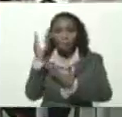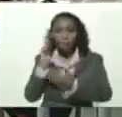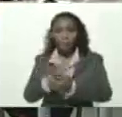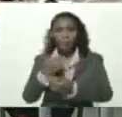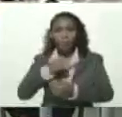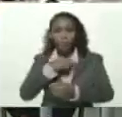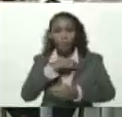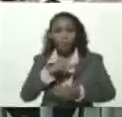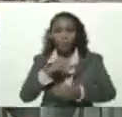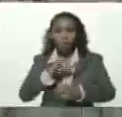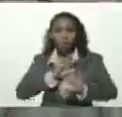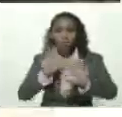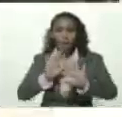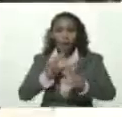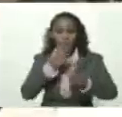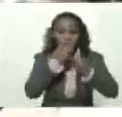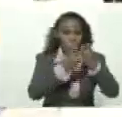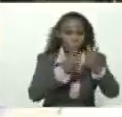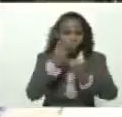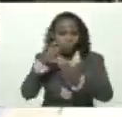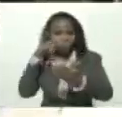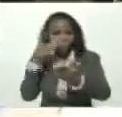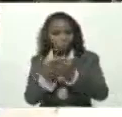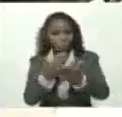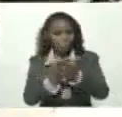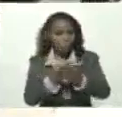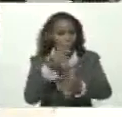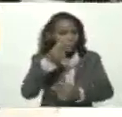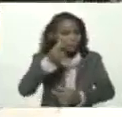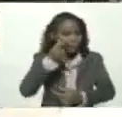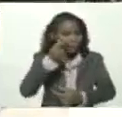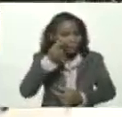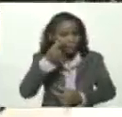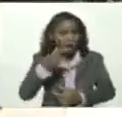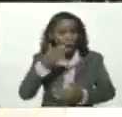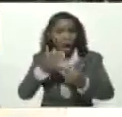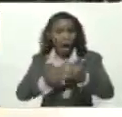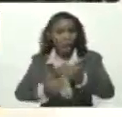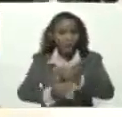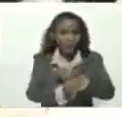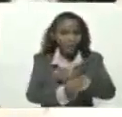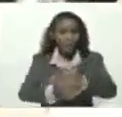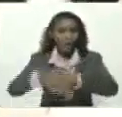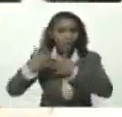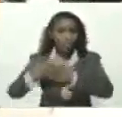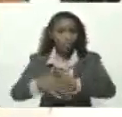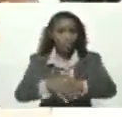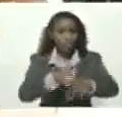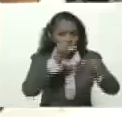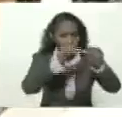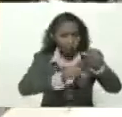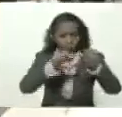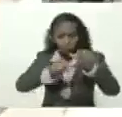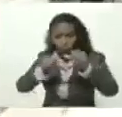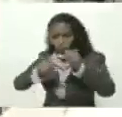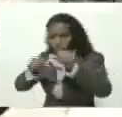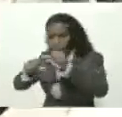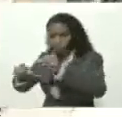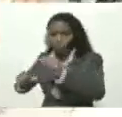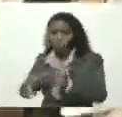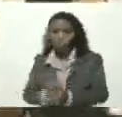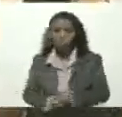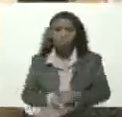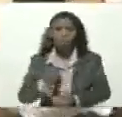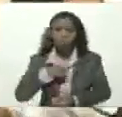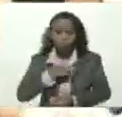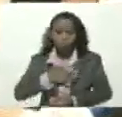un recorrido, hemos presenciado el avance y la marcha de esta auditoría. Podemos